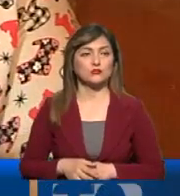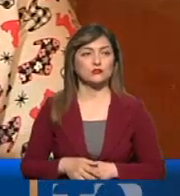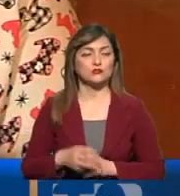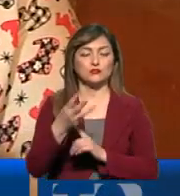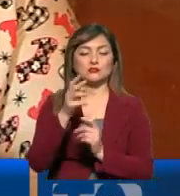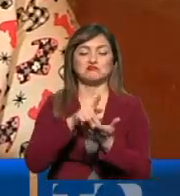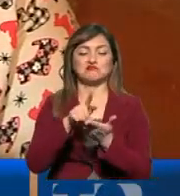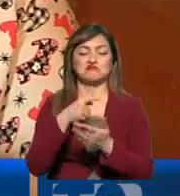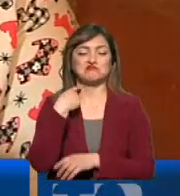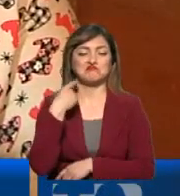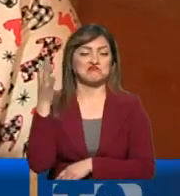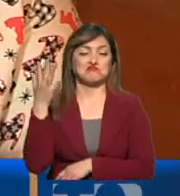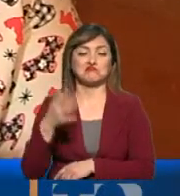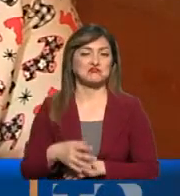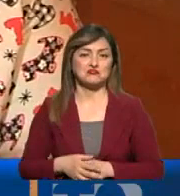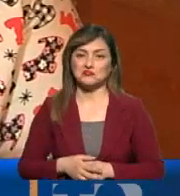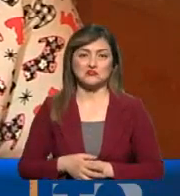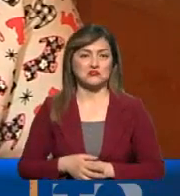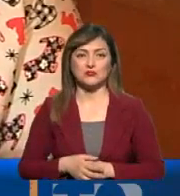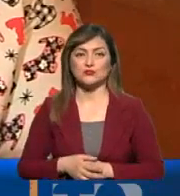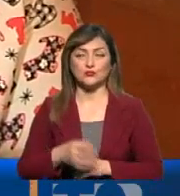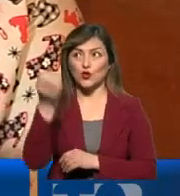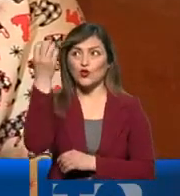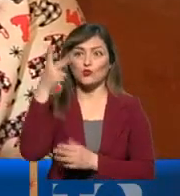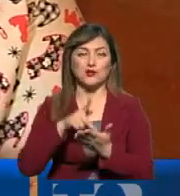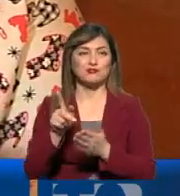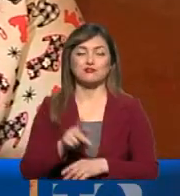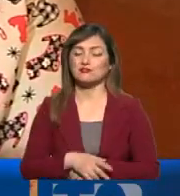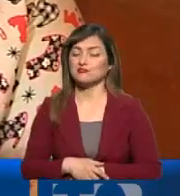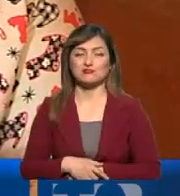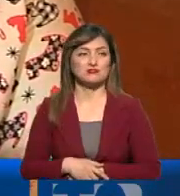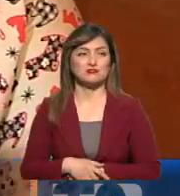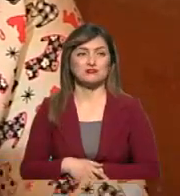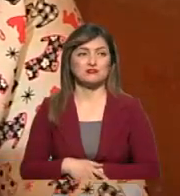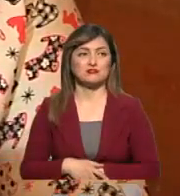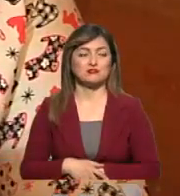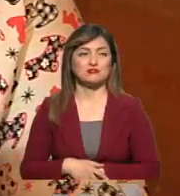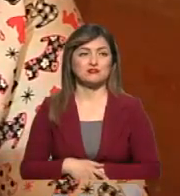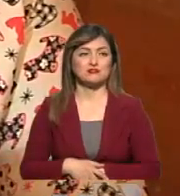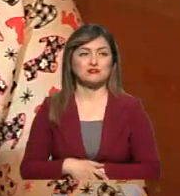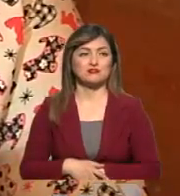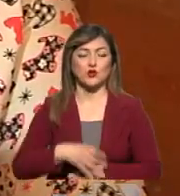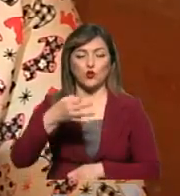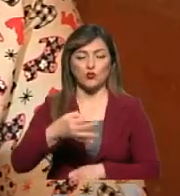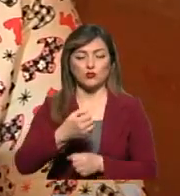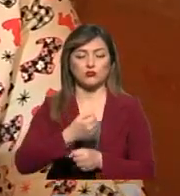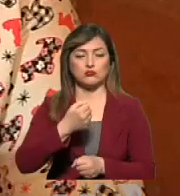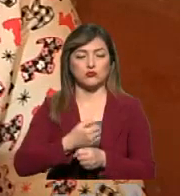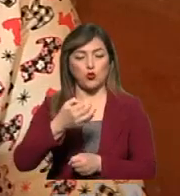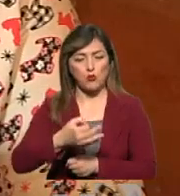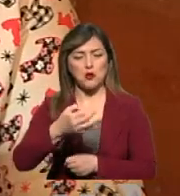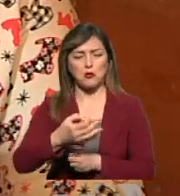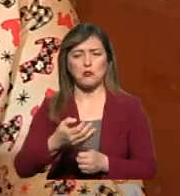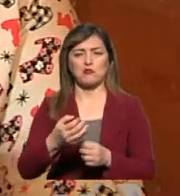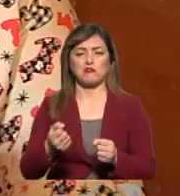el internet, estamos impagas la luz, y aún así nosotros tenemos que cumplir nuestro trabajo.